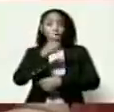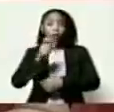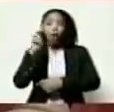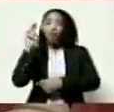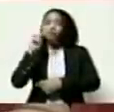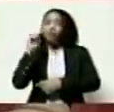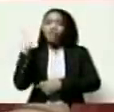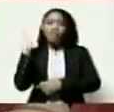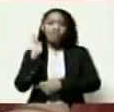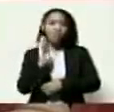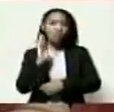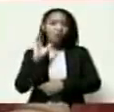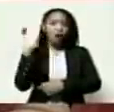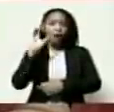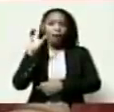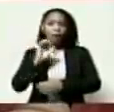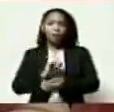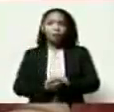a Caracas.